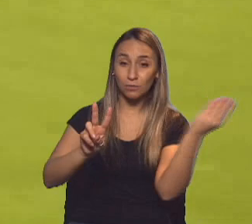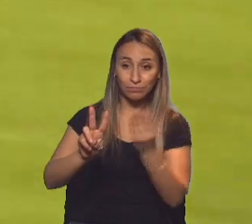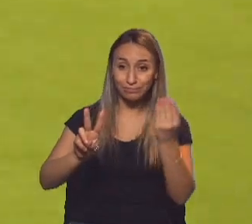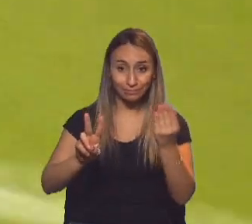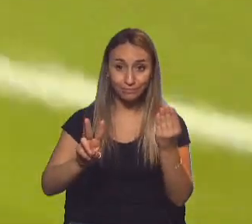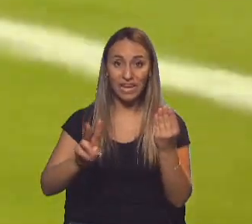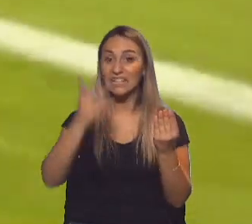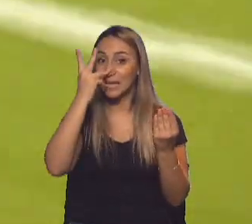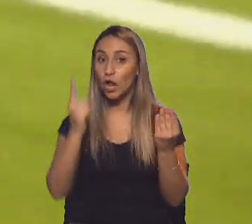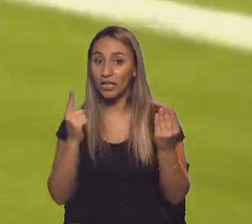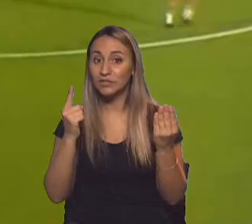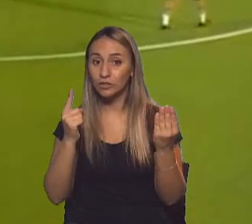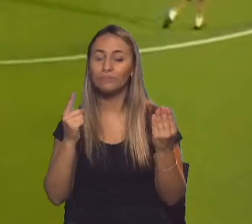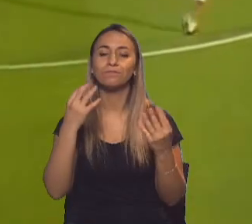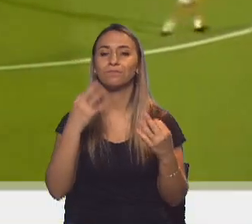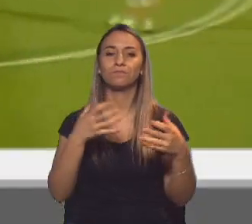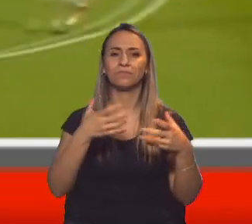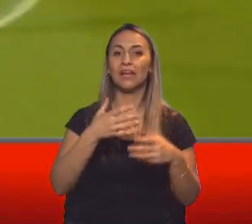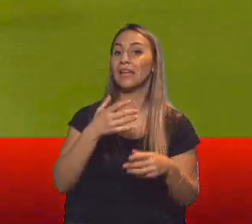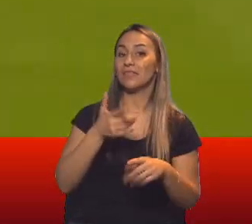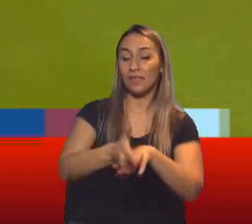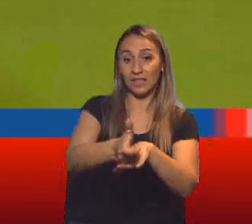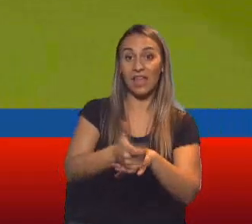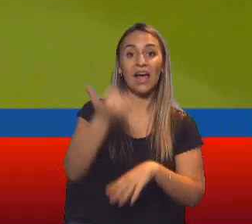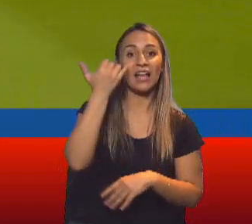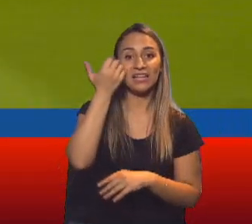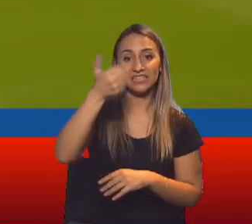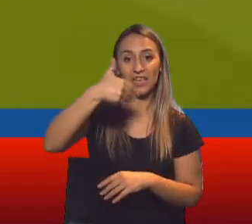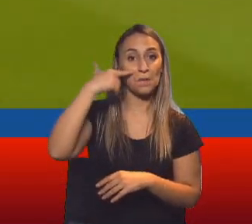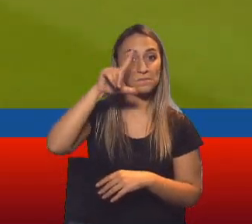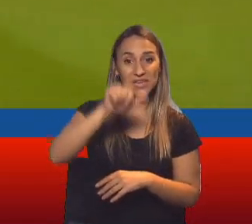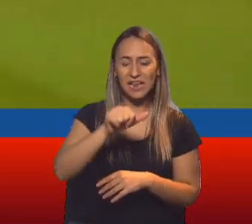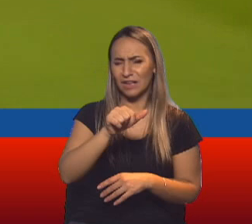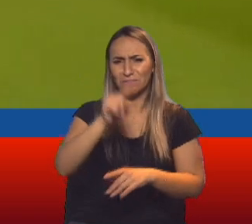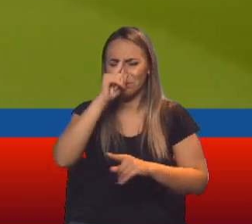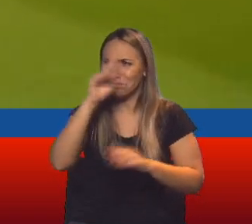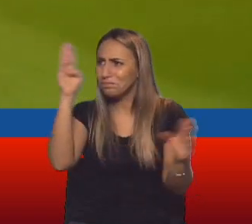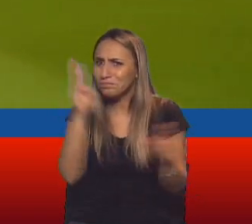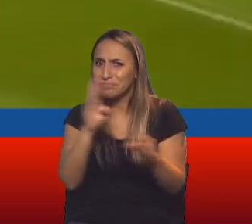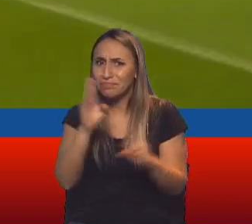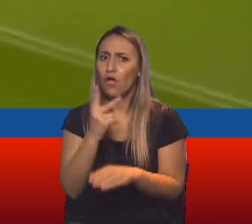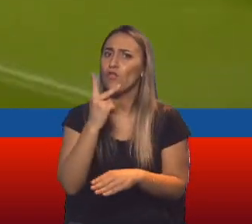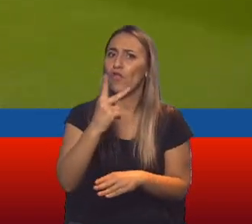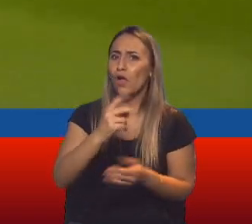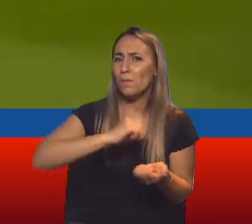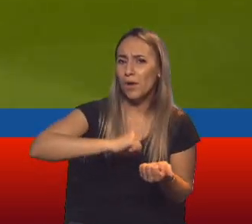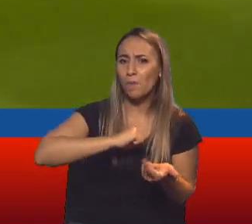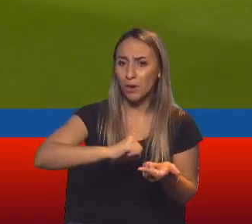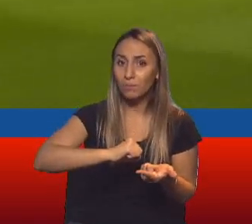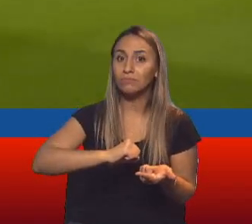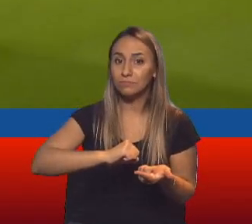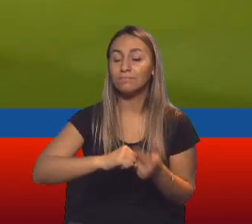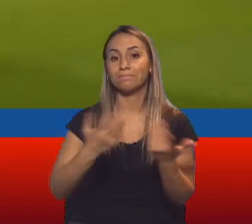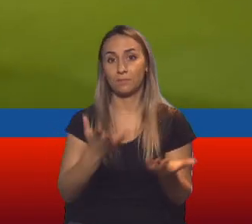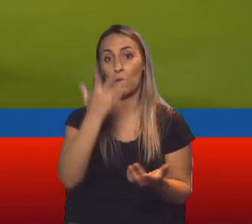Lorenzo con una Yamila Rodríguez que sigue intratable, que marcó por duplicado. Entonces